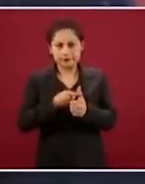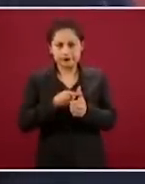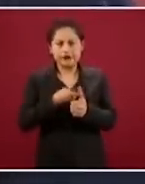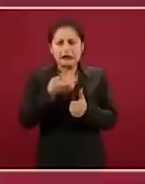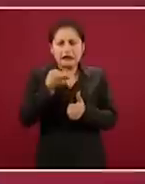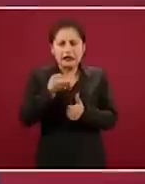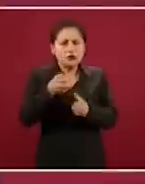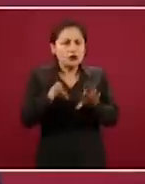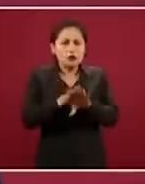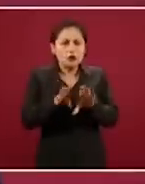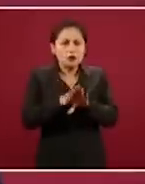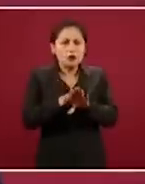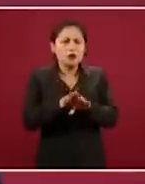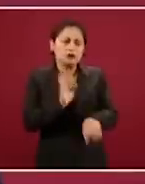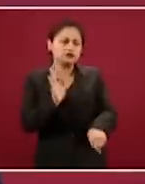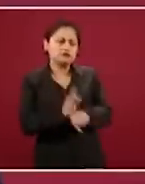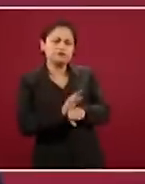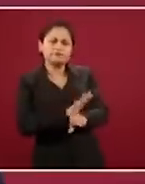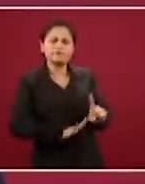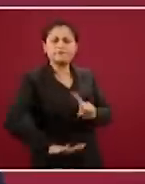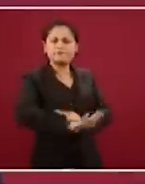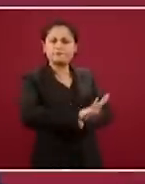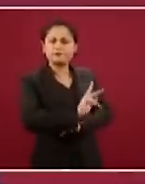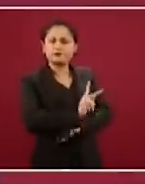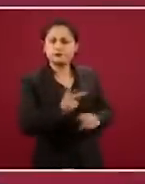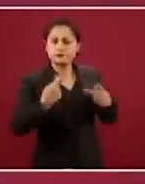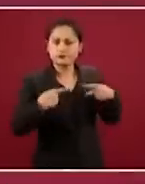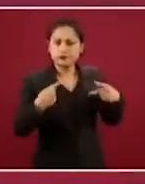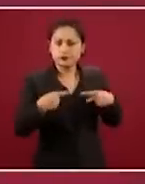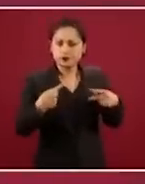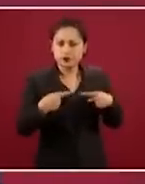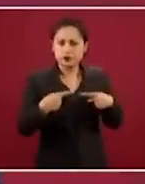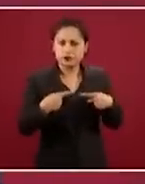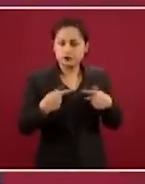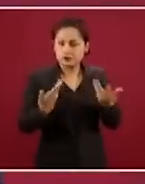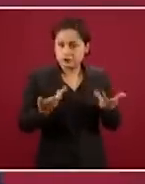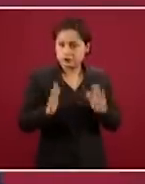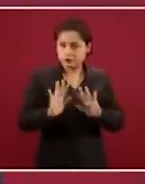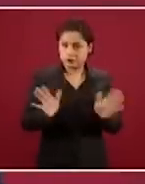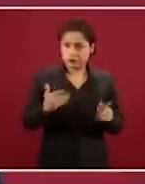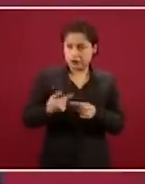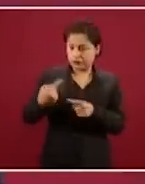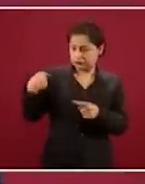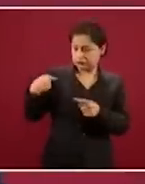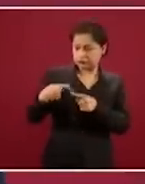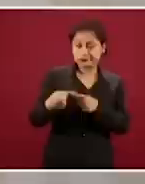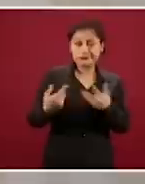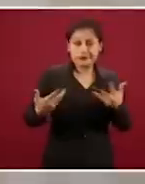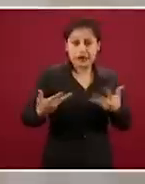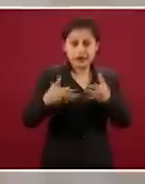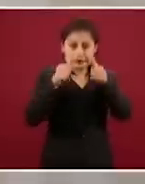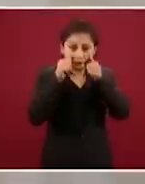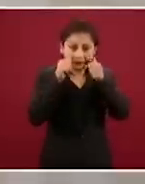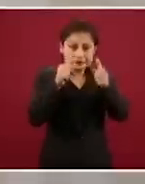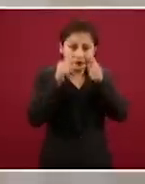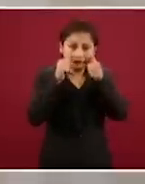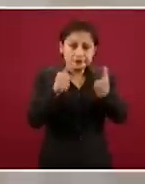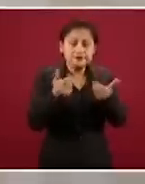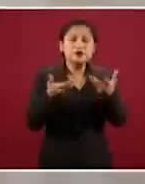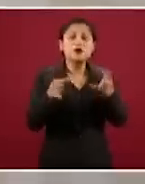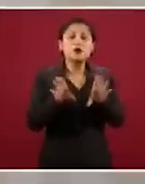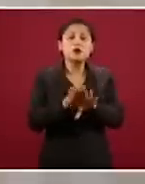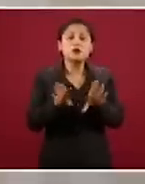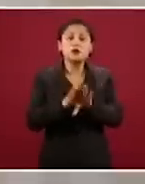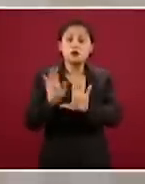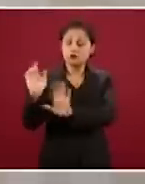proteger a la mayoría de la gente. Esto lo estamos haciendo. Las dispersiones de